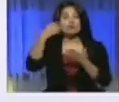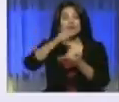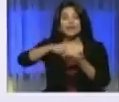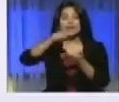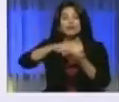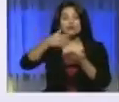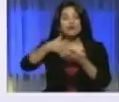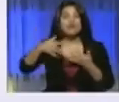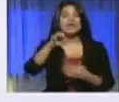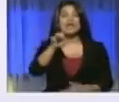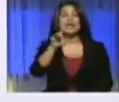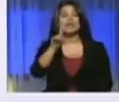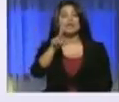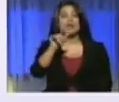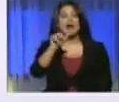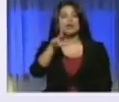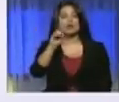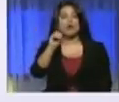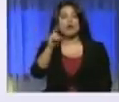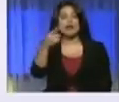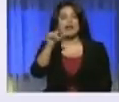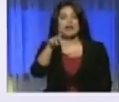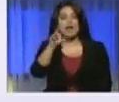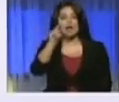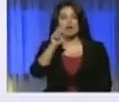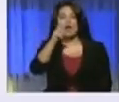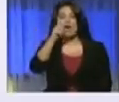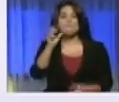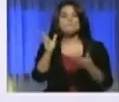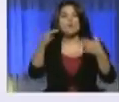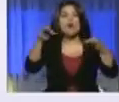página 33, La Edad de Cristo.